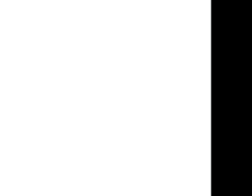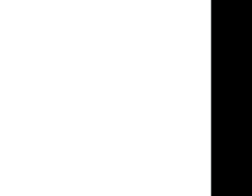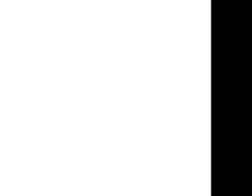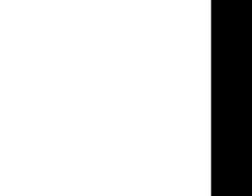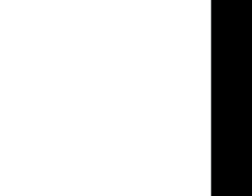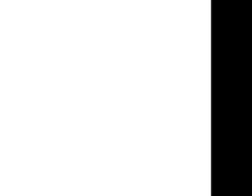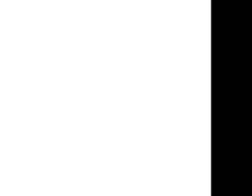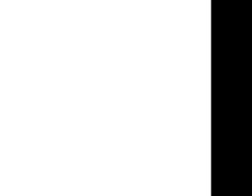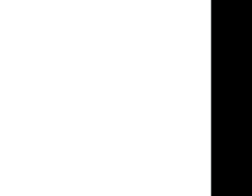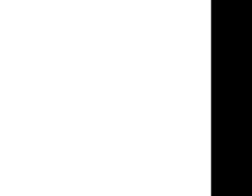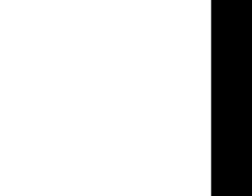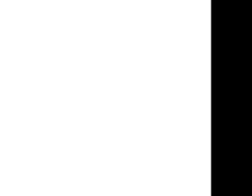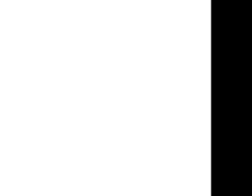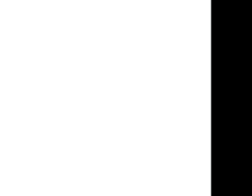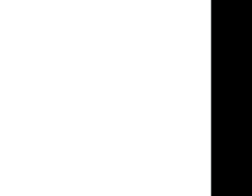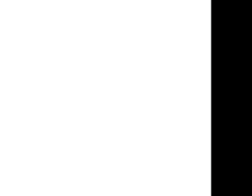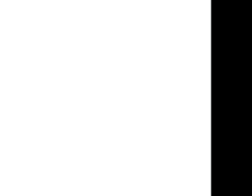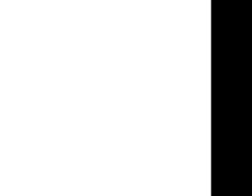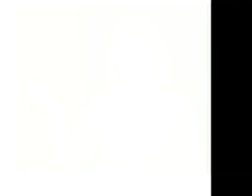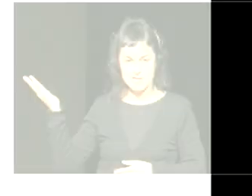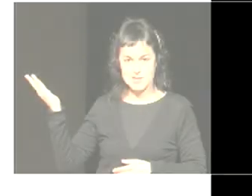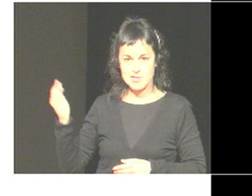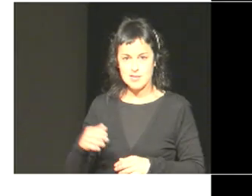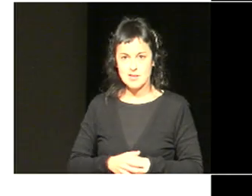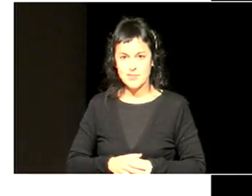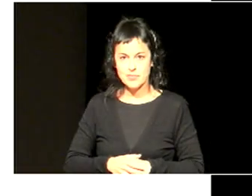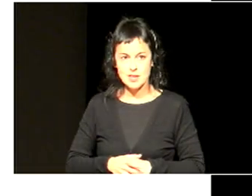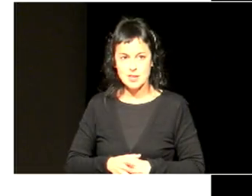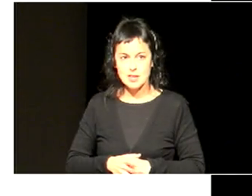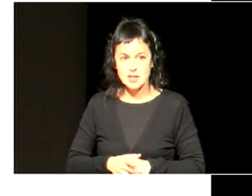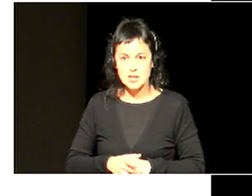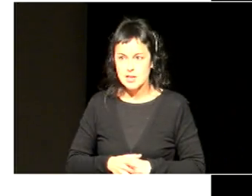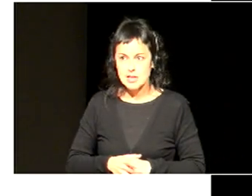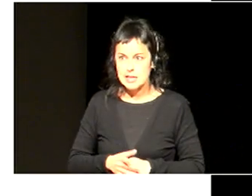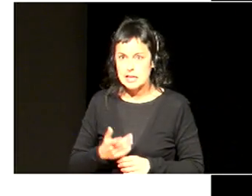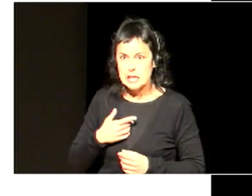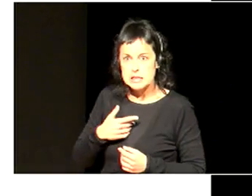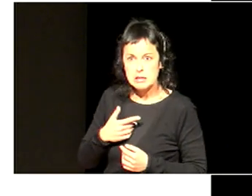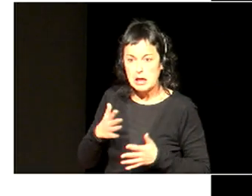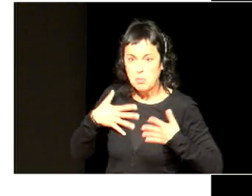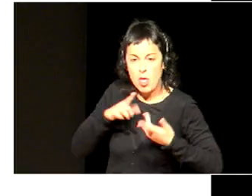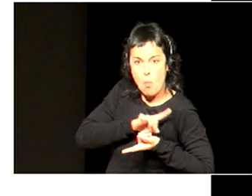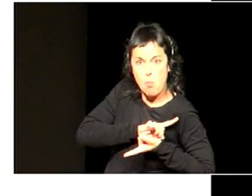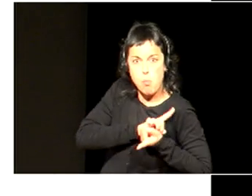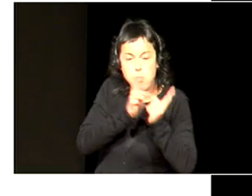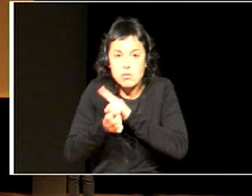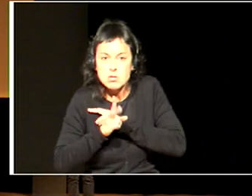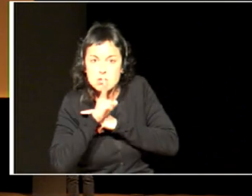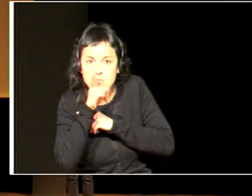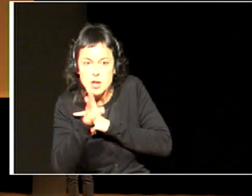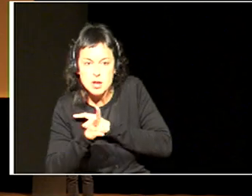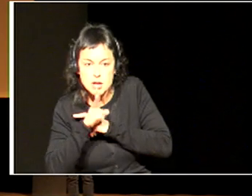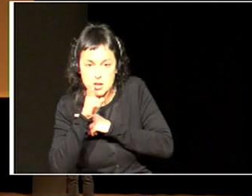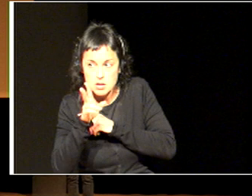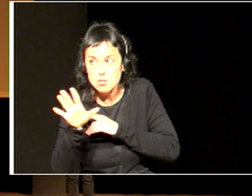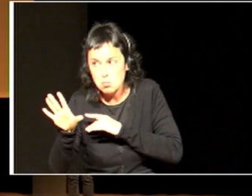emociones hulk a la mínima se vuelve en verde que sólo puede ser un